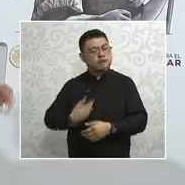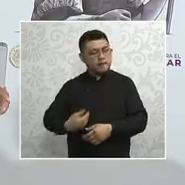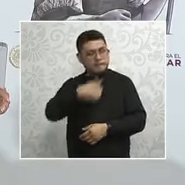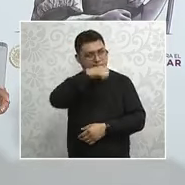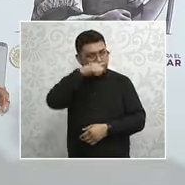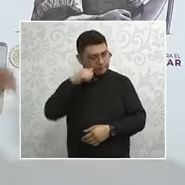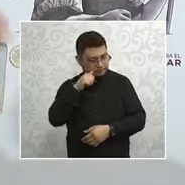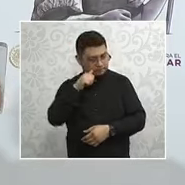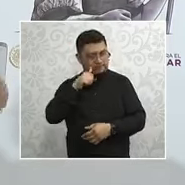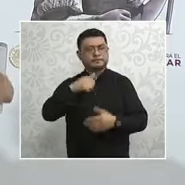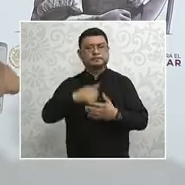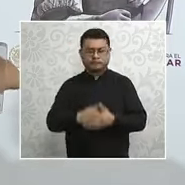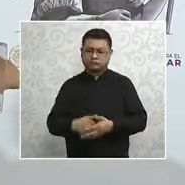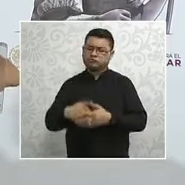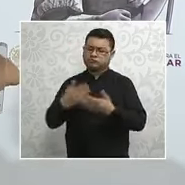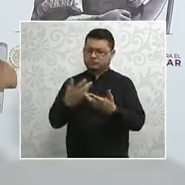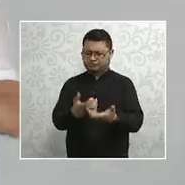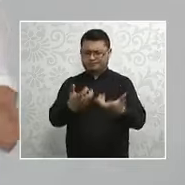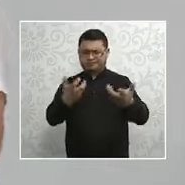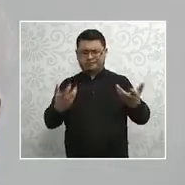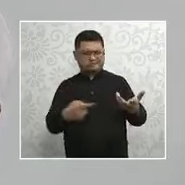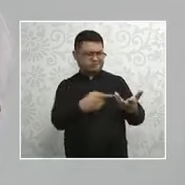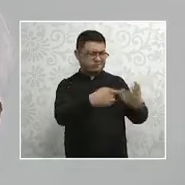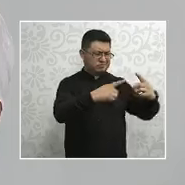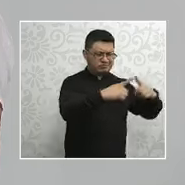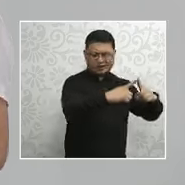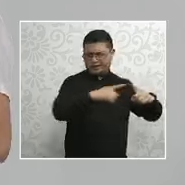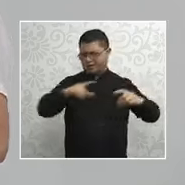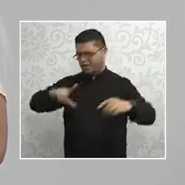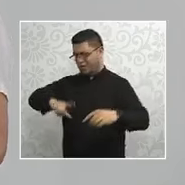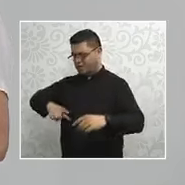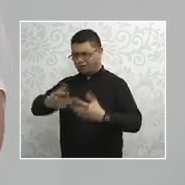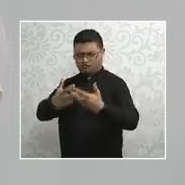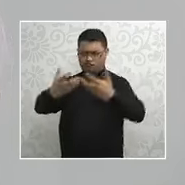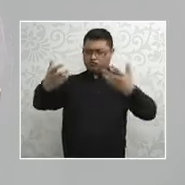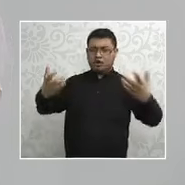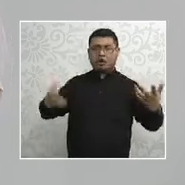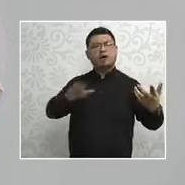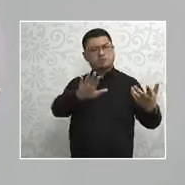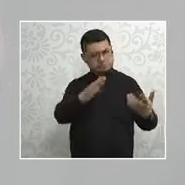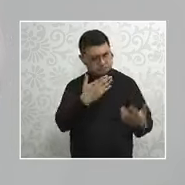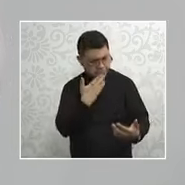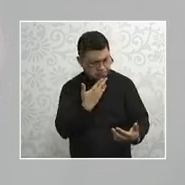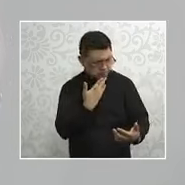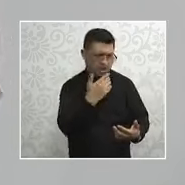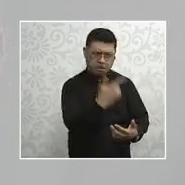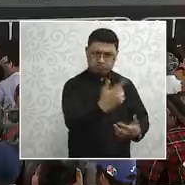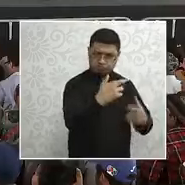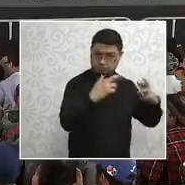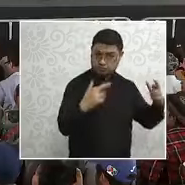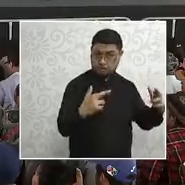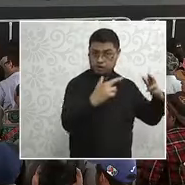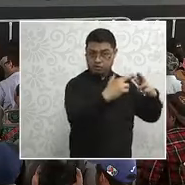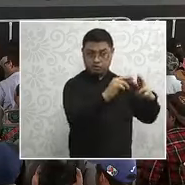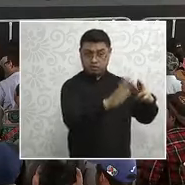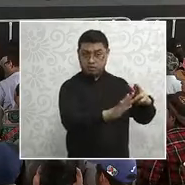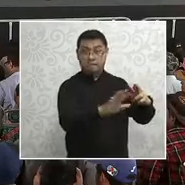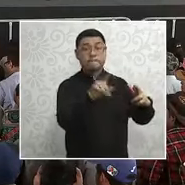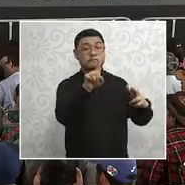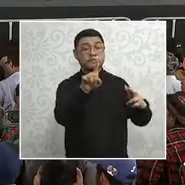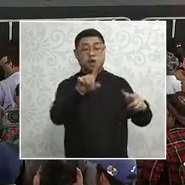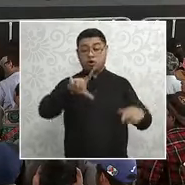Juárez que separó la iglesia del Estado dijo Está bien que haya religiones pero estado debe